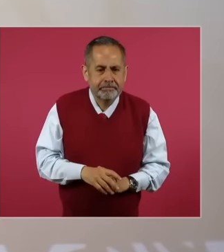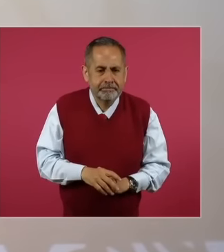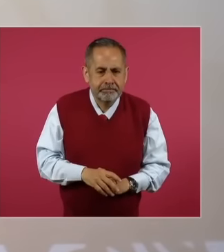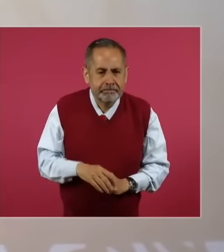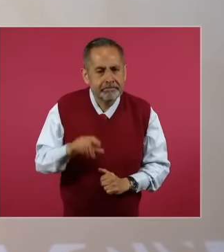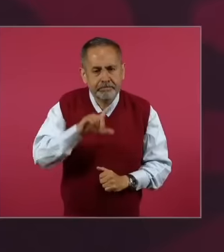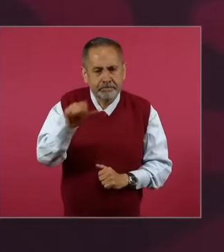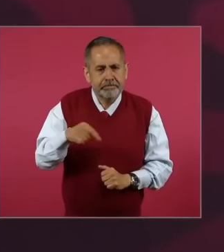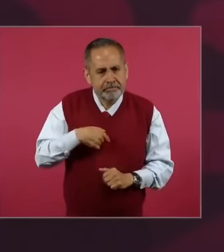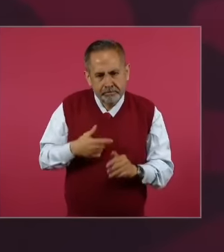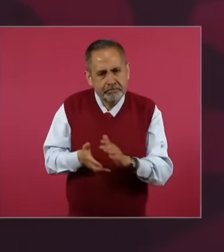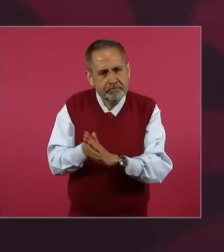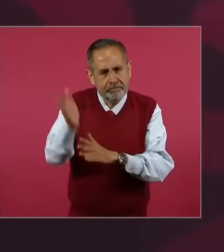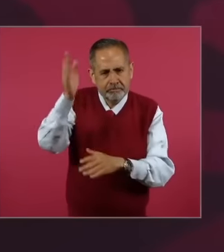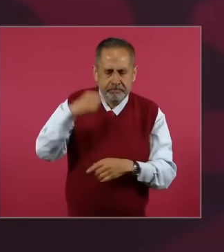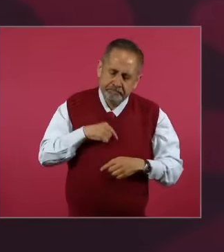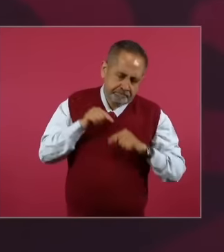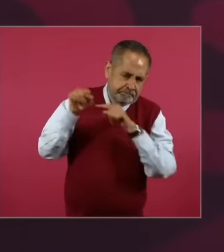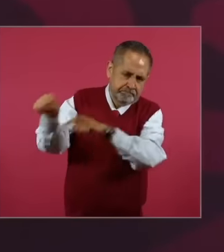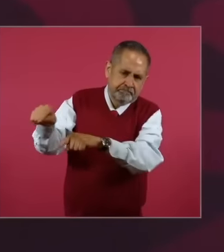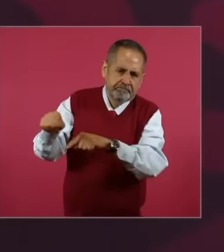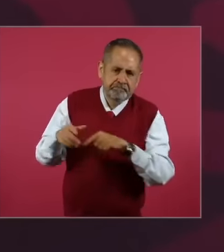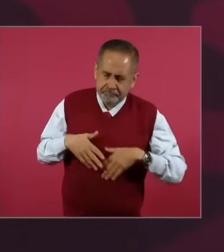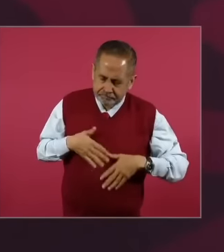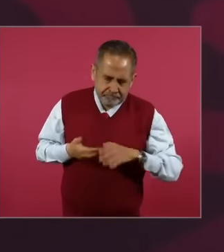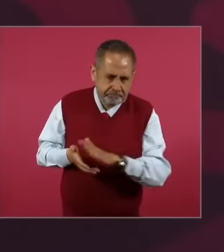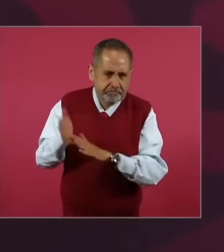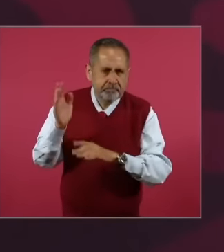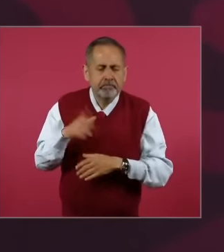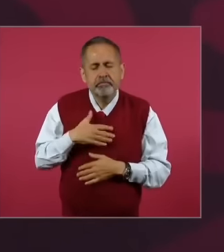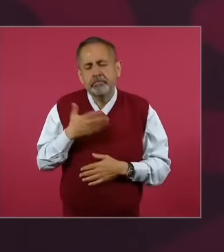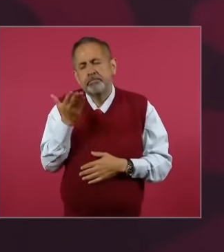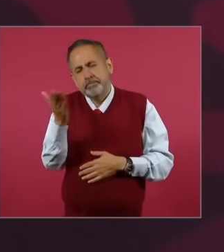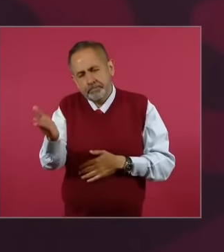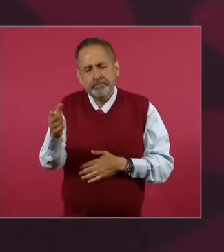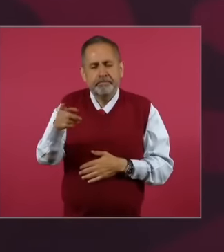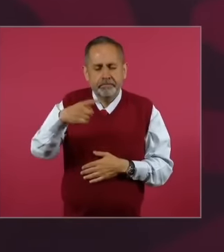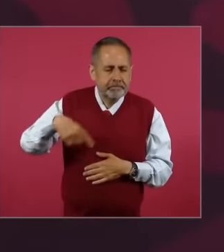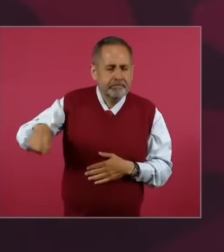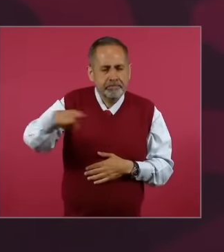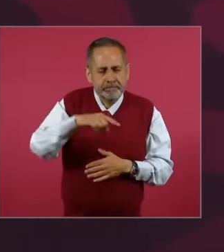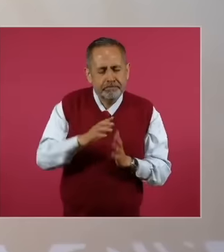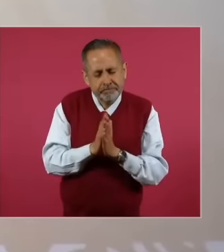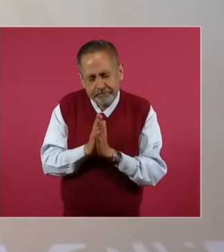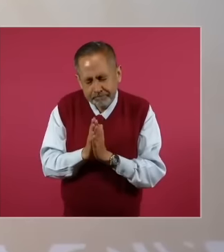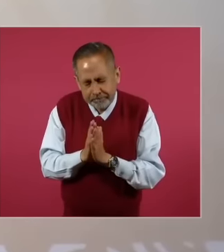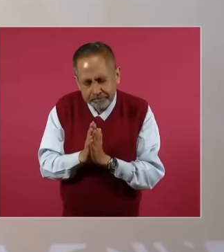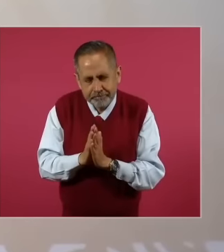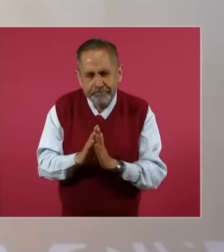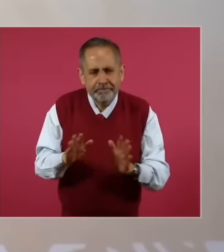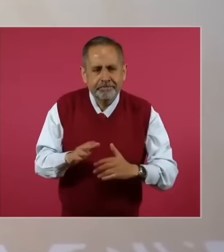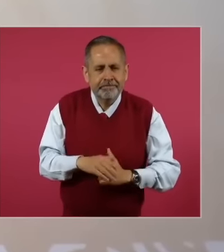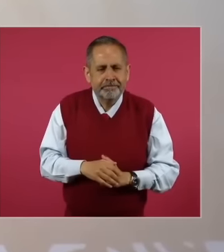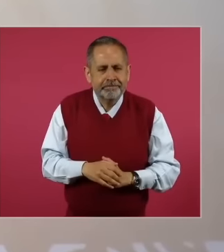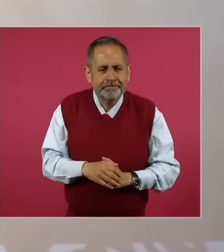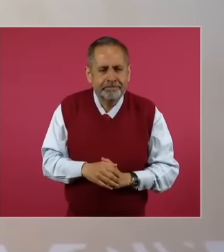y luego me voy a ir allá. Entonces, pedirles pues que